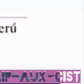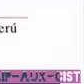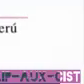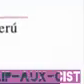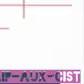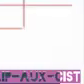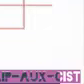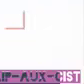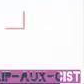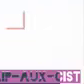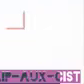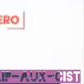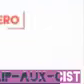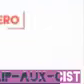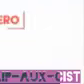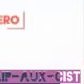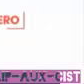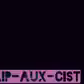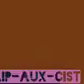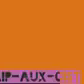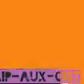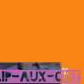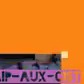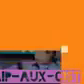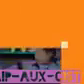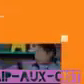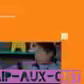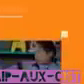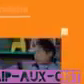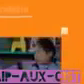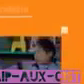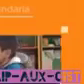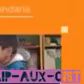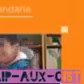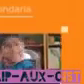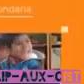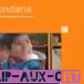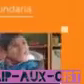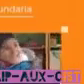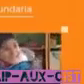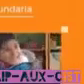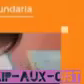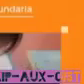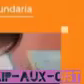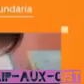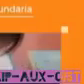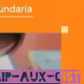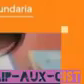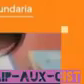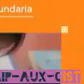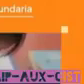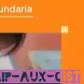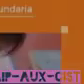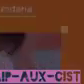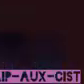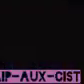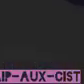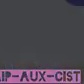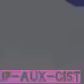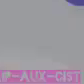Gobierno del Perú. El Perú primero. Estamos viendo Aprendo en Casa, secundaria.